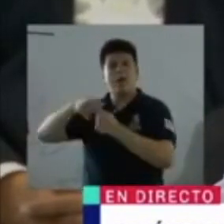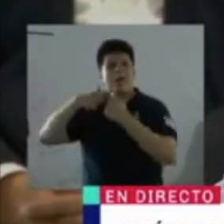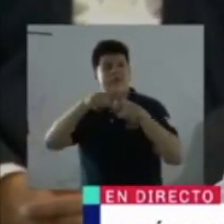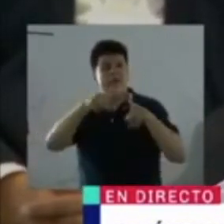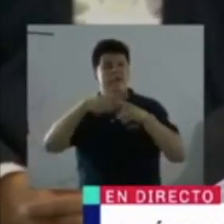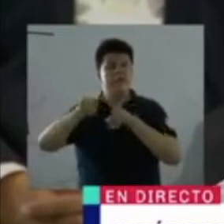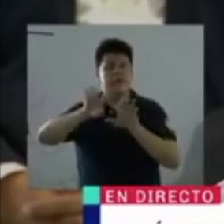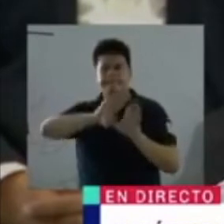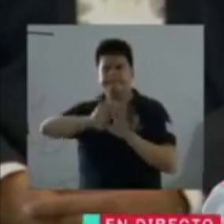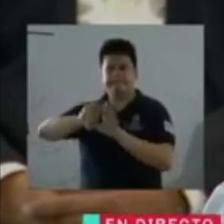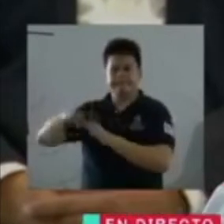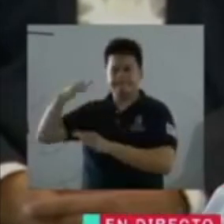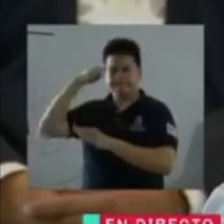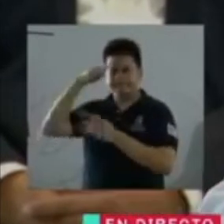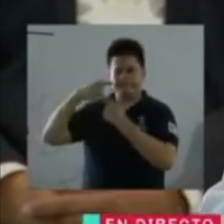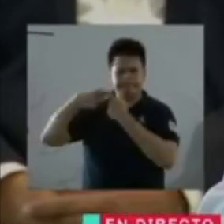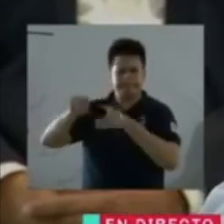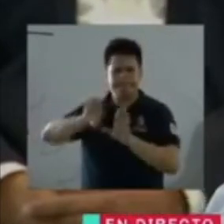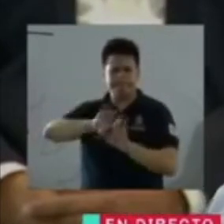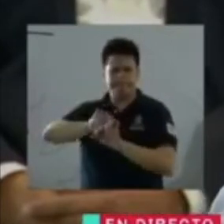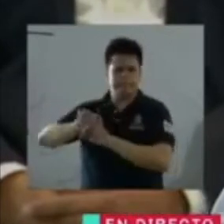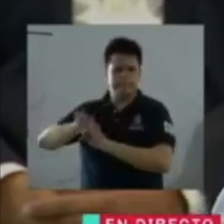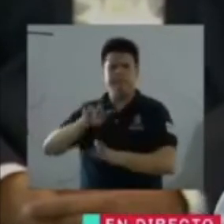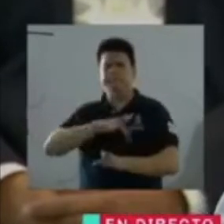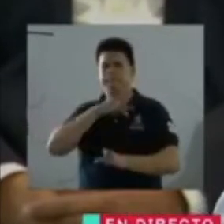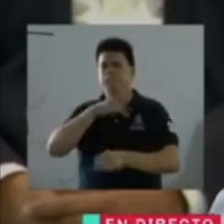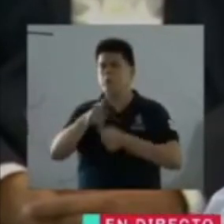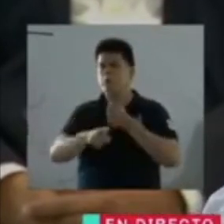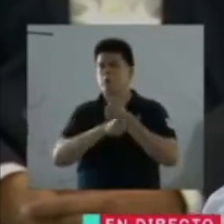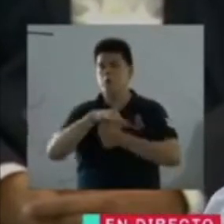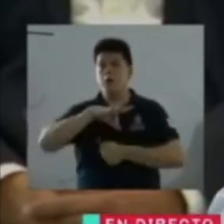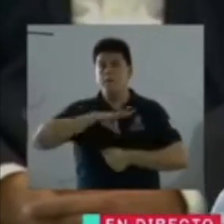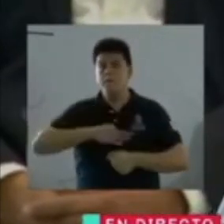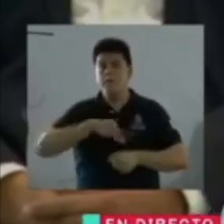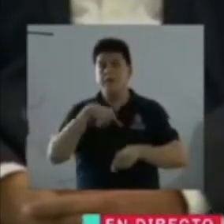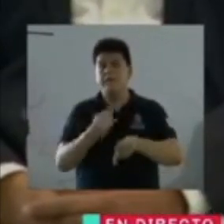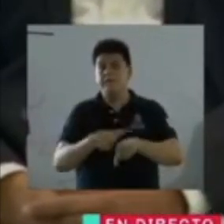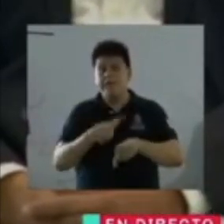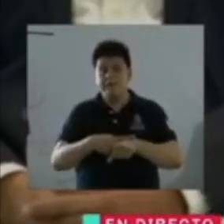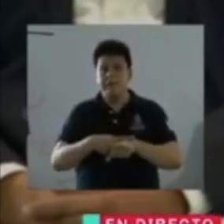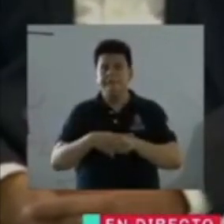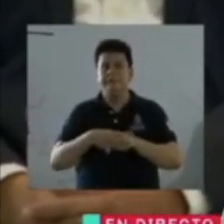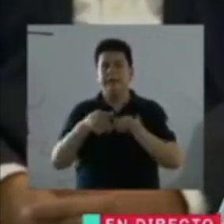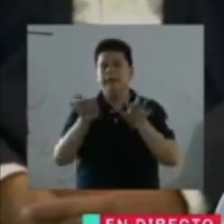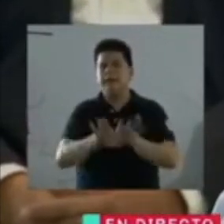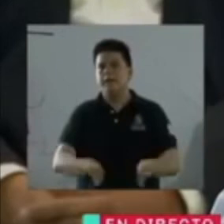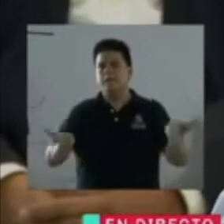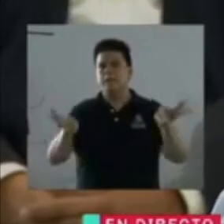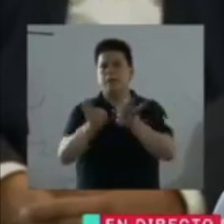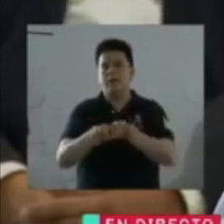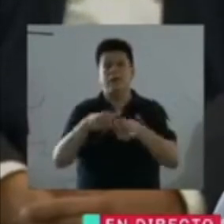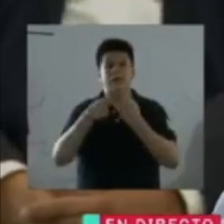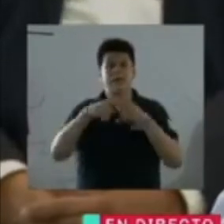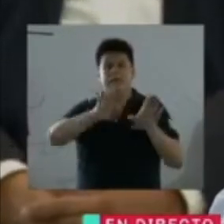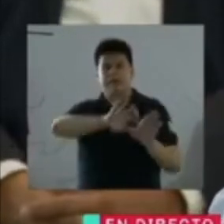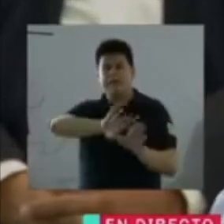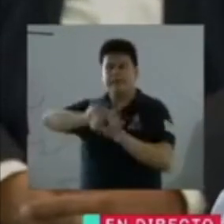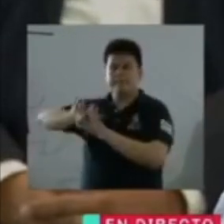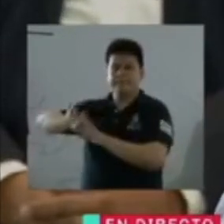que el problema que enfrentamos es mucho más grande que cualquier diferencia que pueda haber de